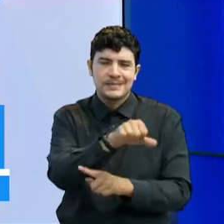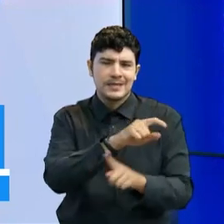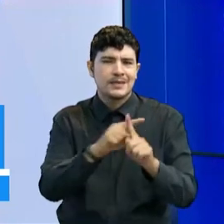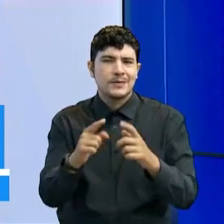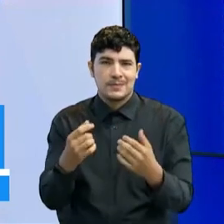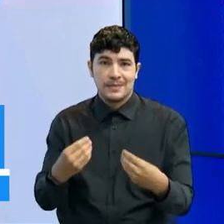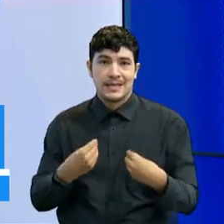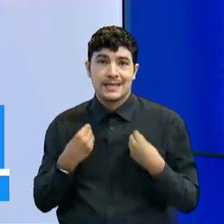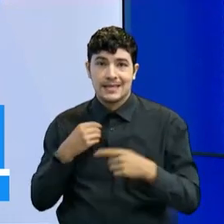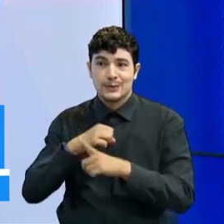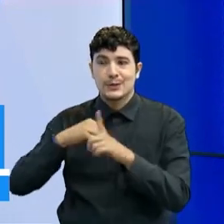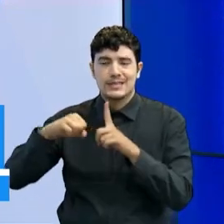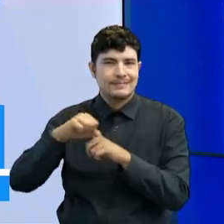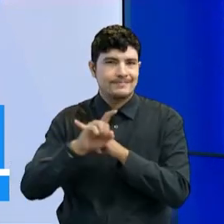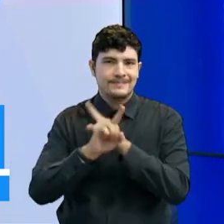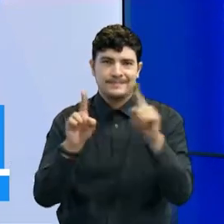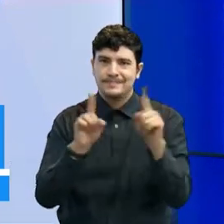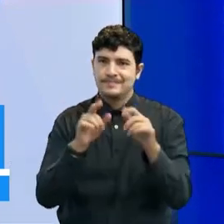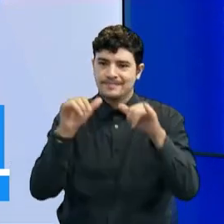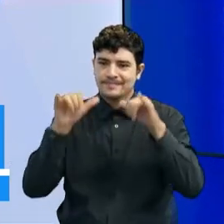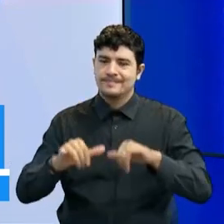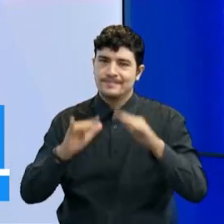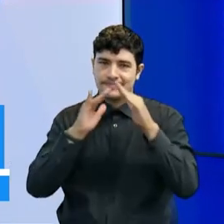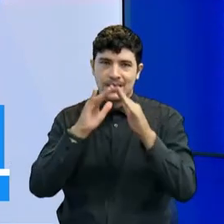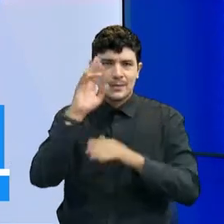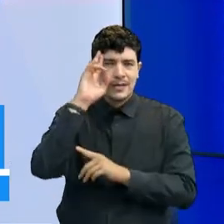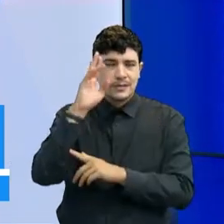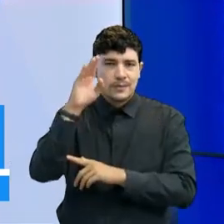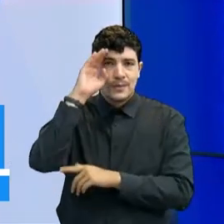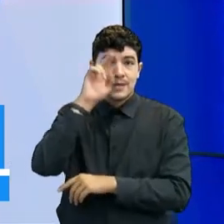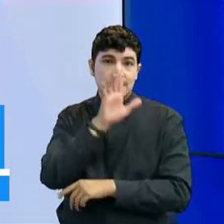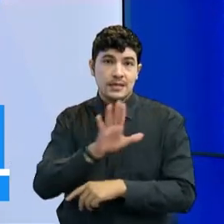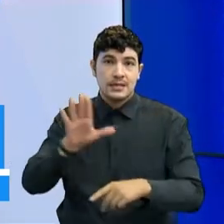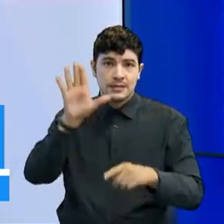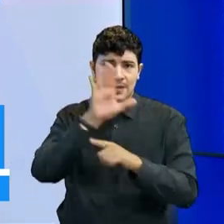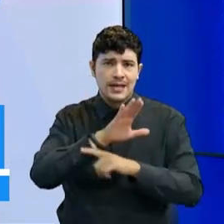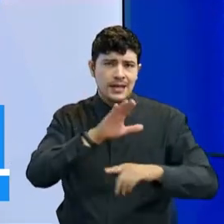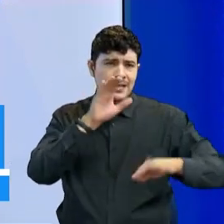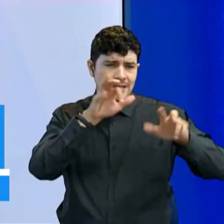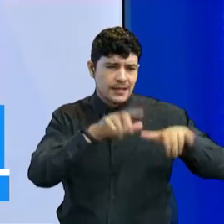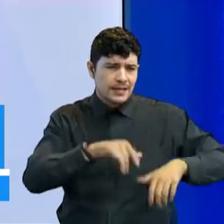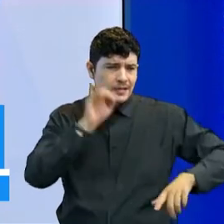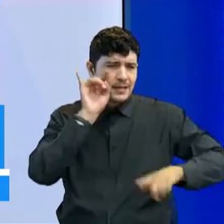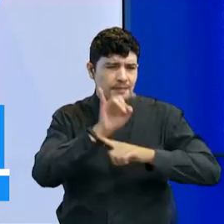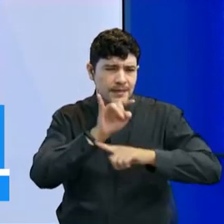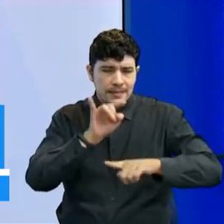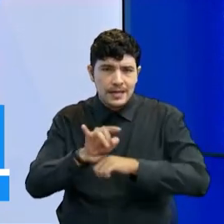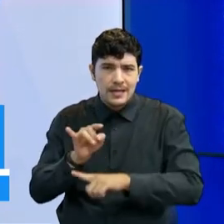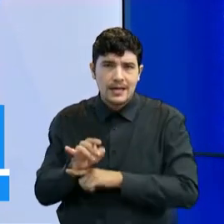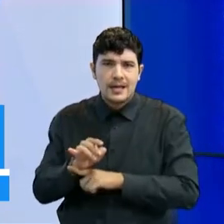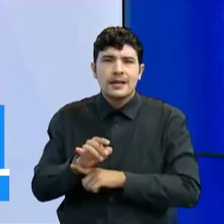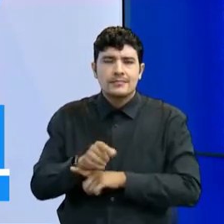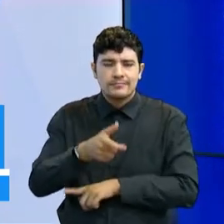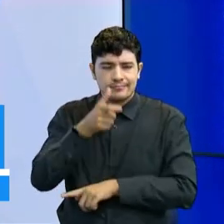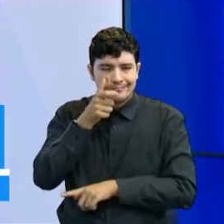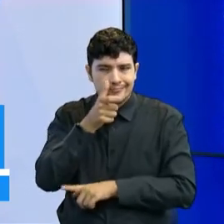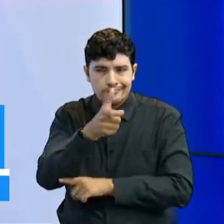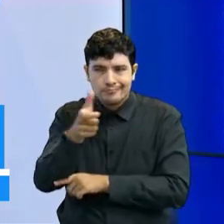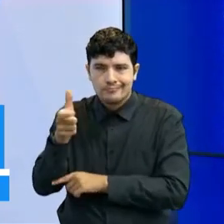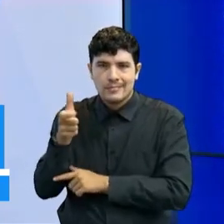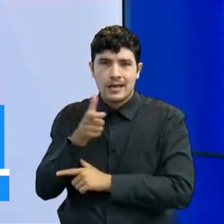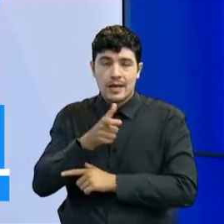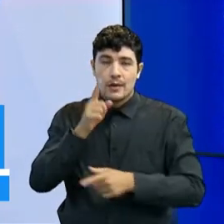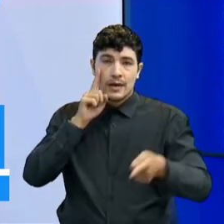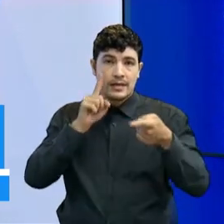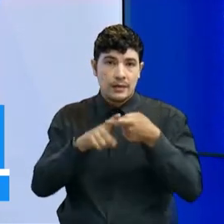Por ahora, las autoridades anuncian que continuarán realizando distintos operativos, entre ellos la Caravana por la Vida, con el fin de